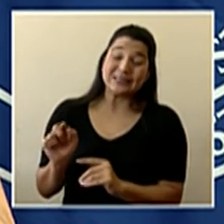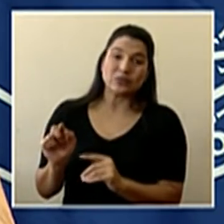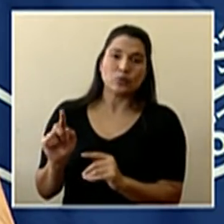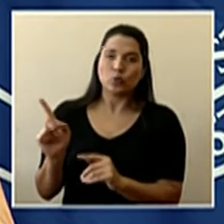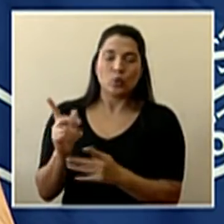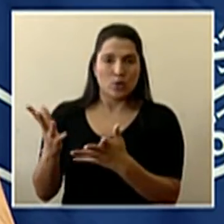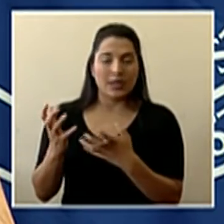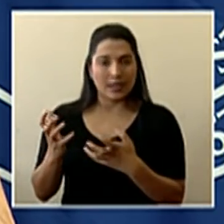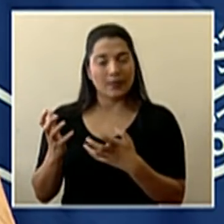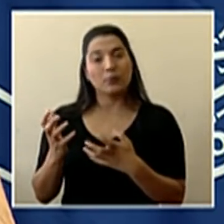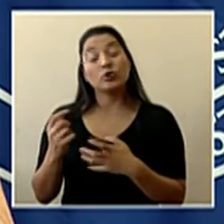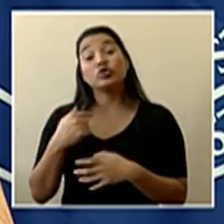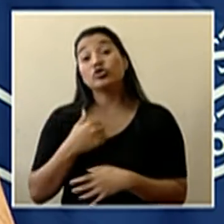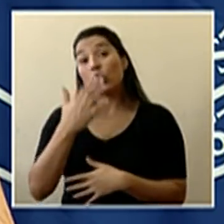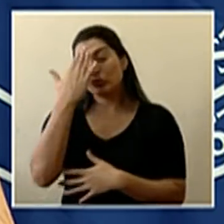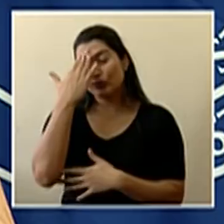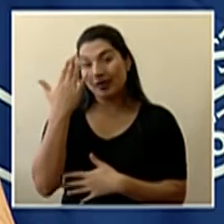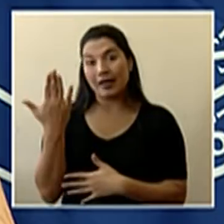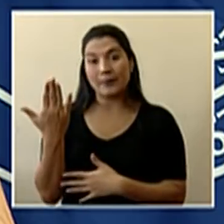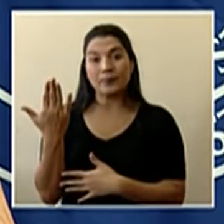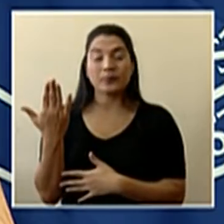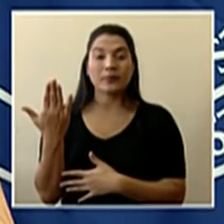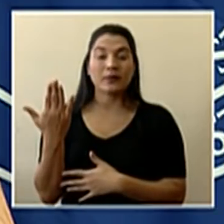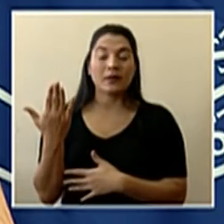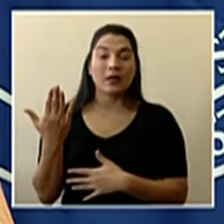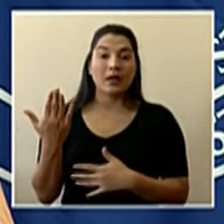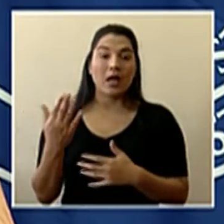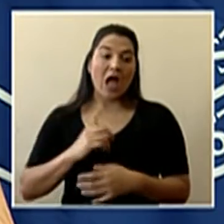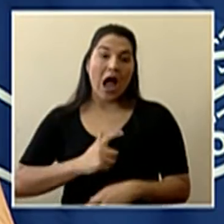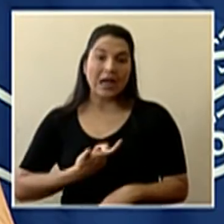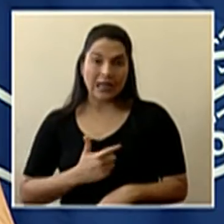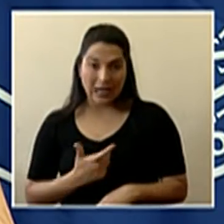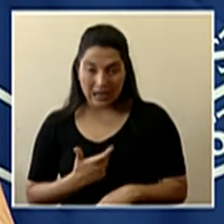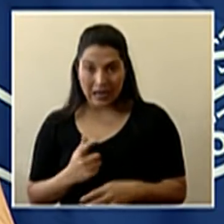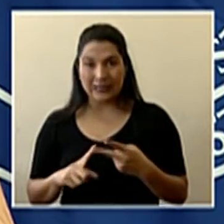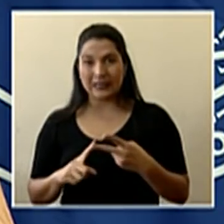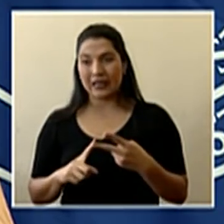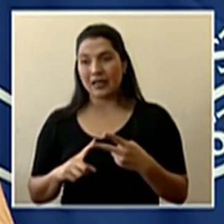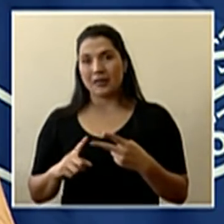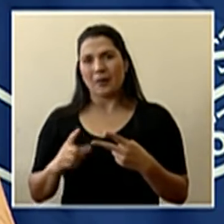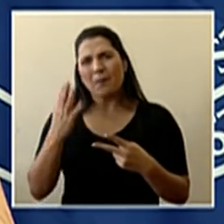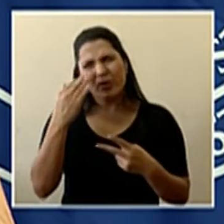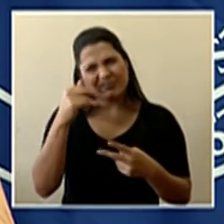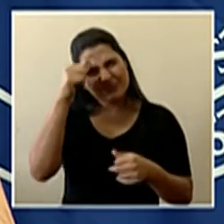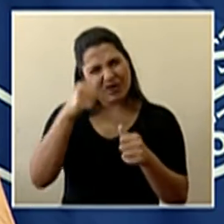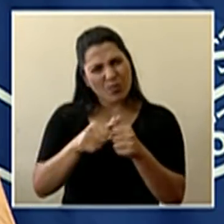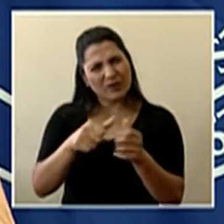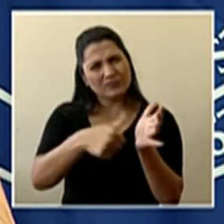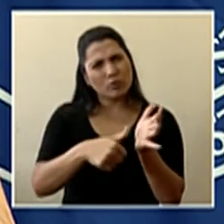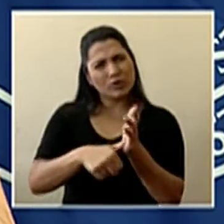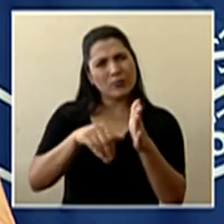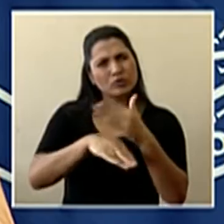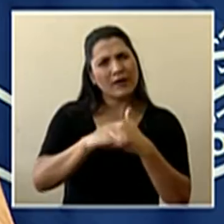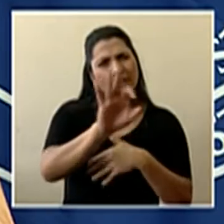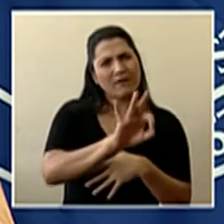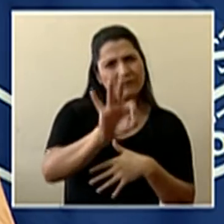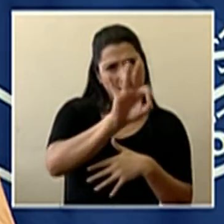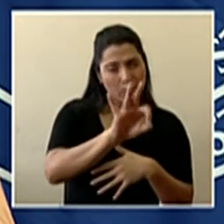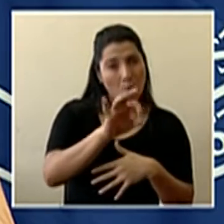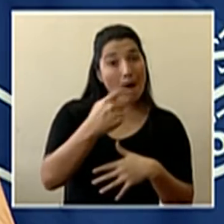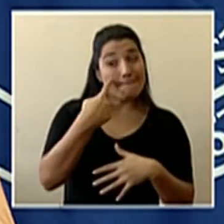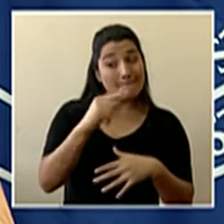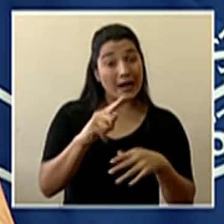interés, que yo sé que aquí pues el asunto de alcaldías, de toma de poderes, siempre ha sido un asunto muy público, donde ha